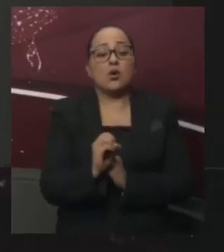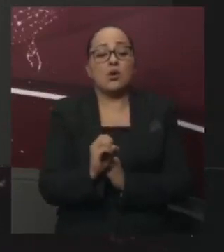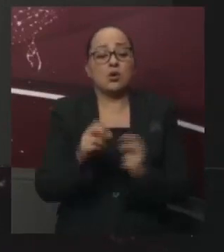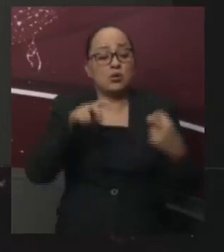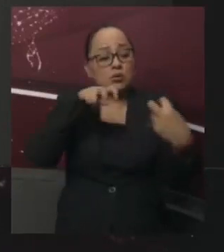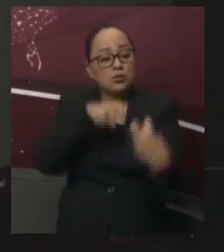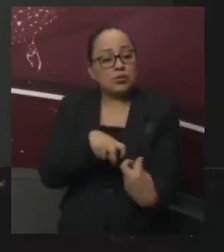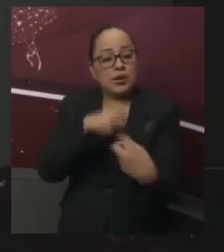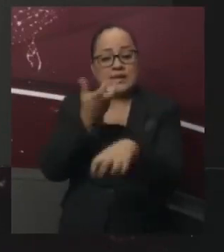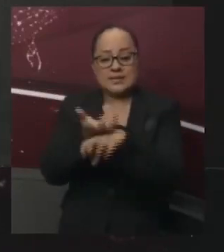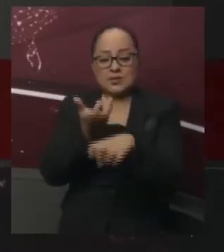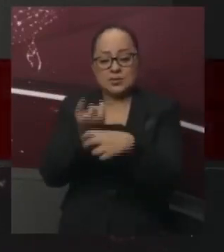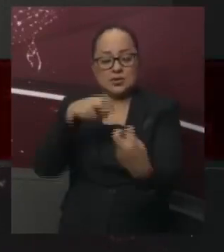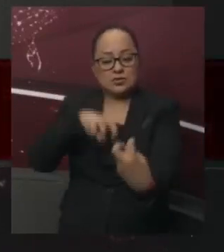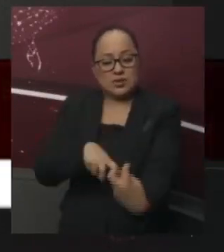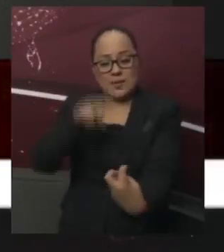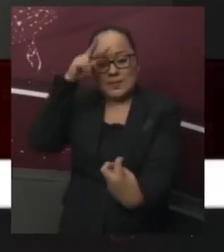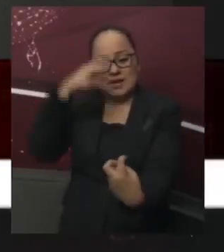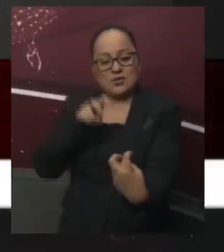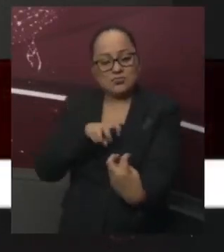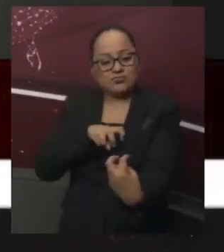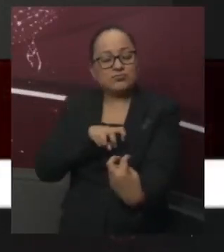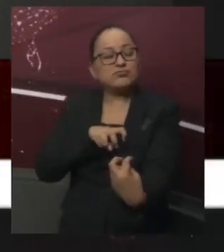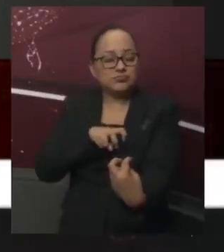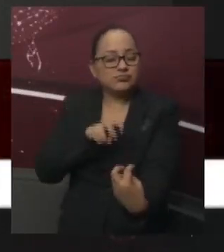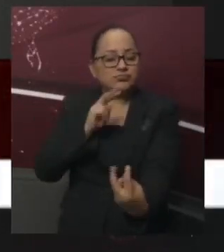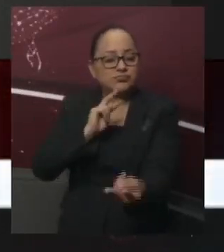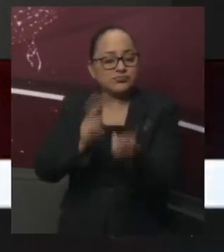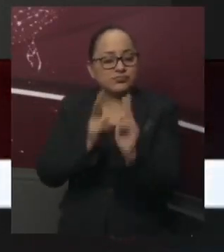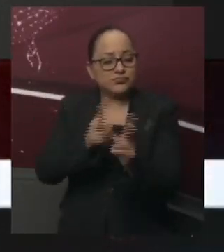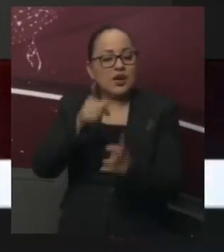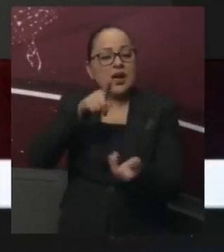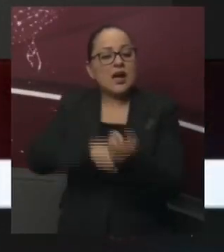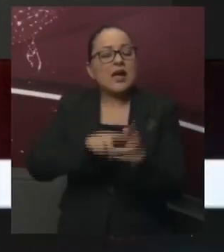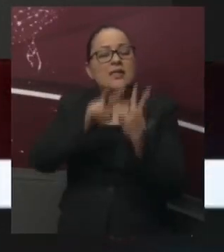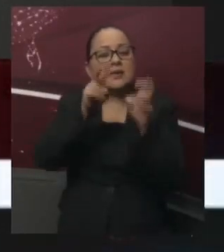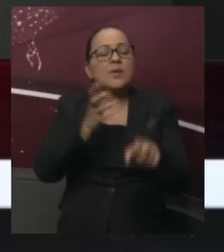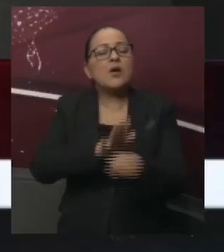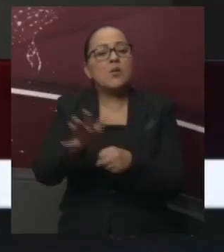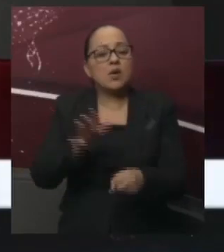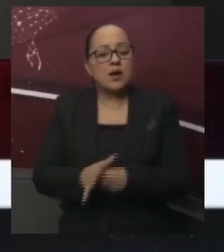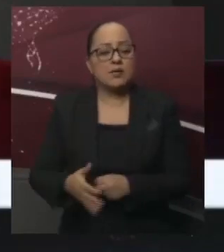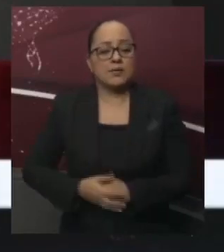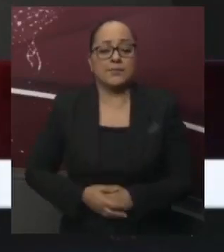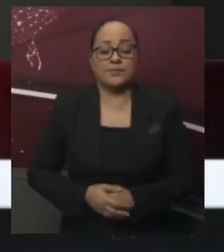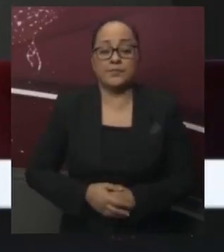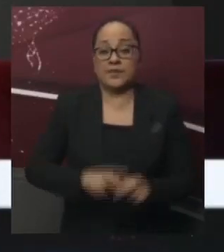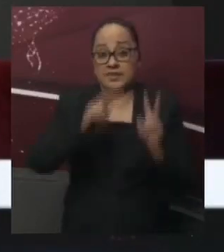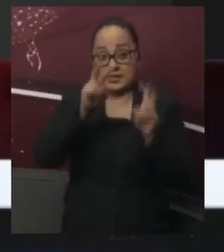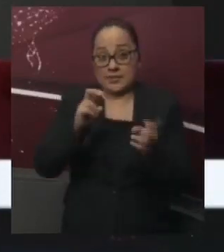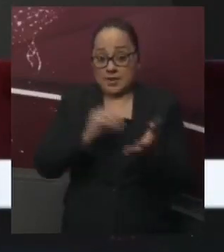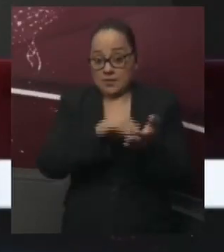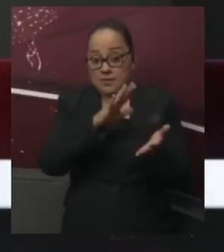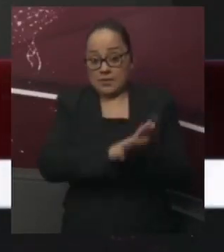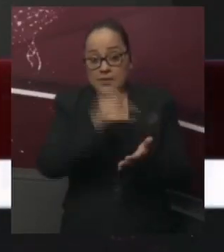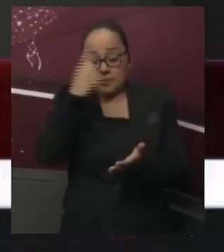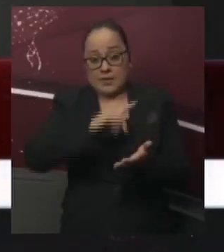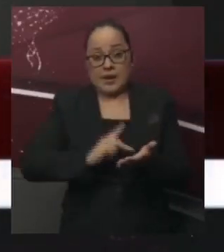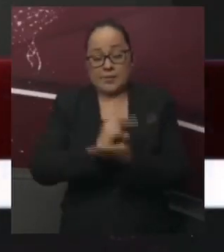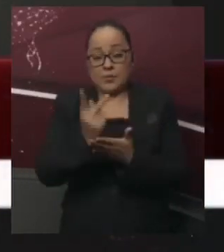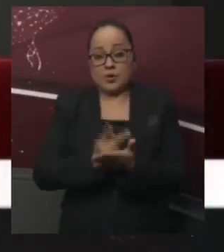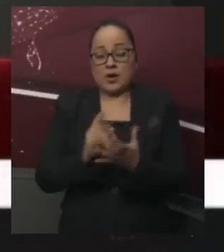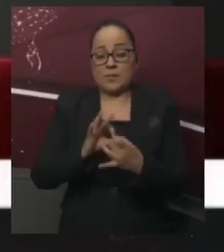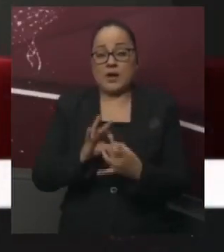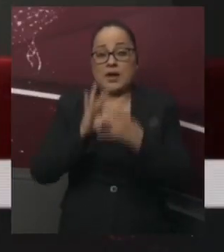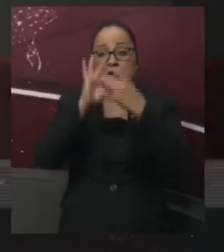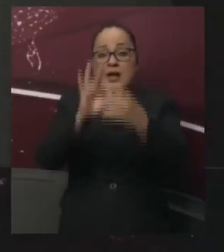sentarnos a negociar con Estados Unidos, ¿no? El problema de siempre es que no se tienen los tiempos políticos para meterlo en la agenda binacional con los